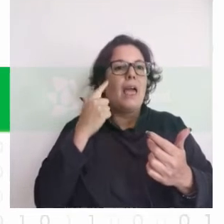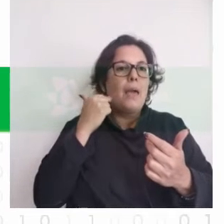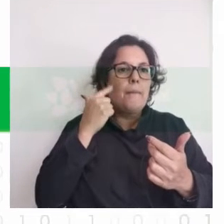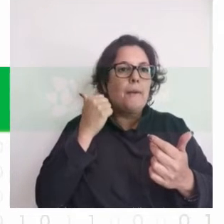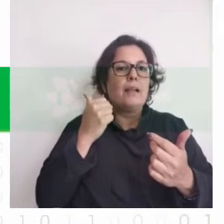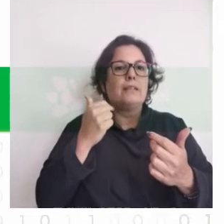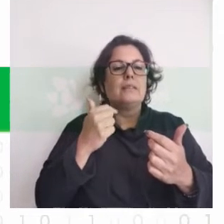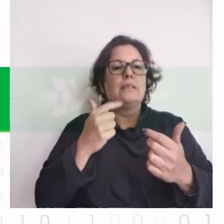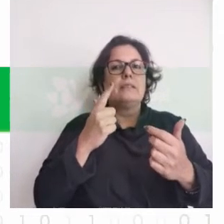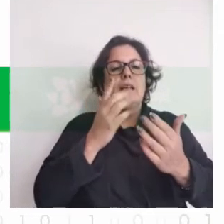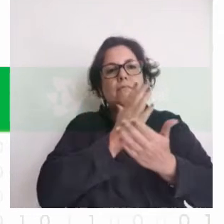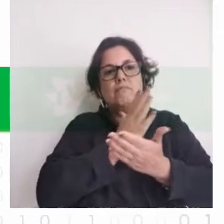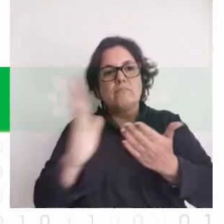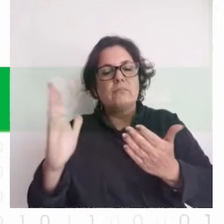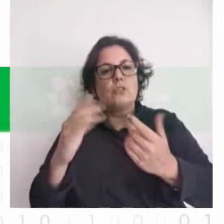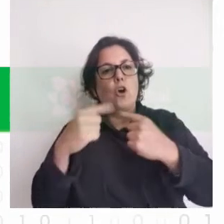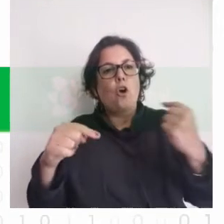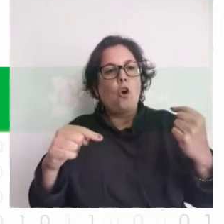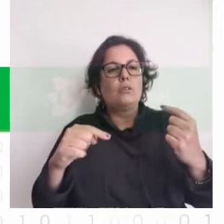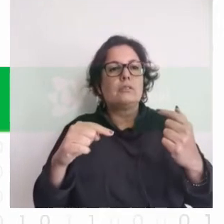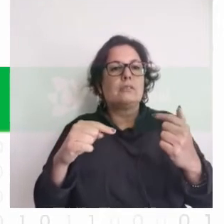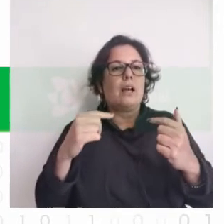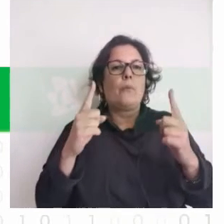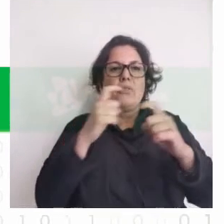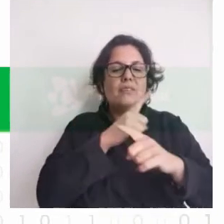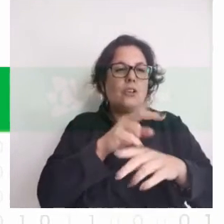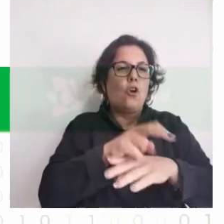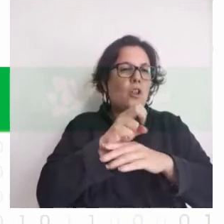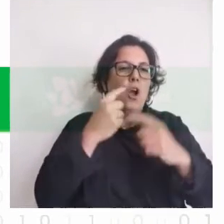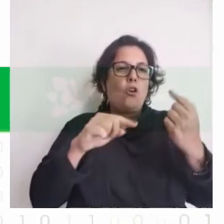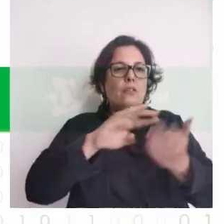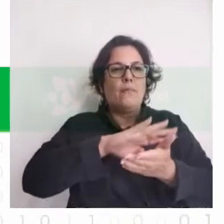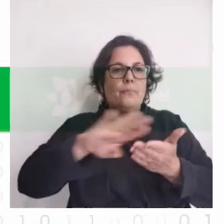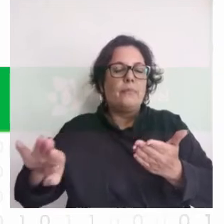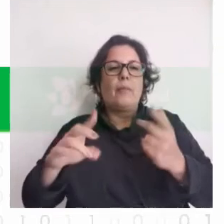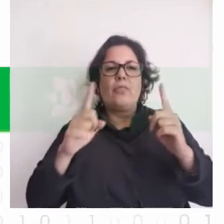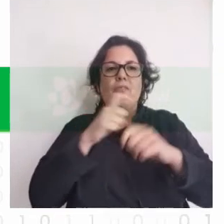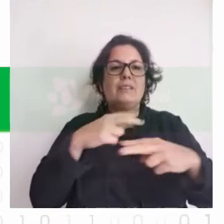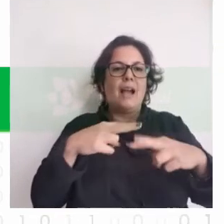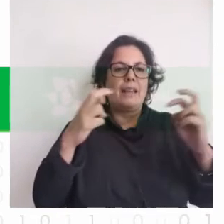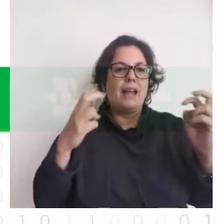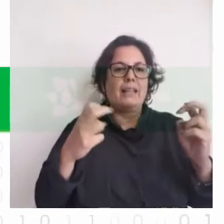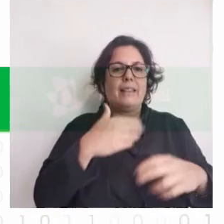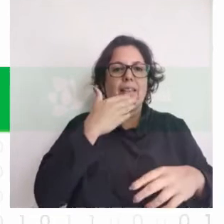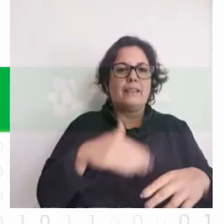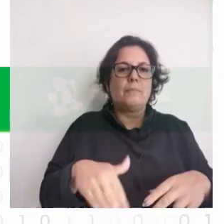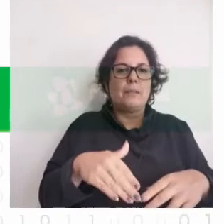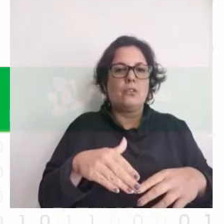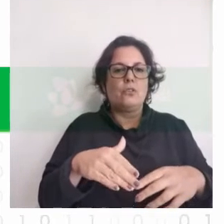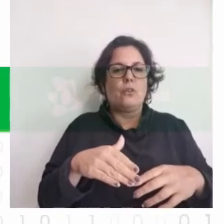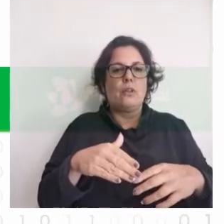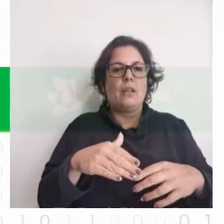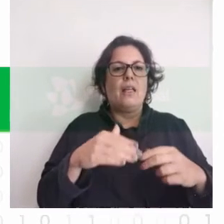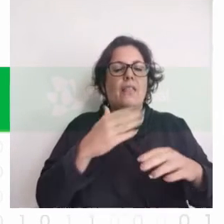las interacciones que posteriormente sean muy difíciles de controlar y dificulten el análisis y el entendimiento del